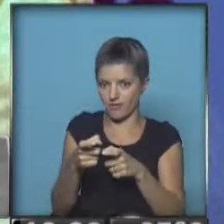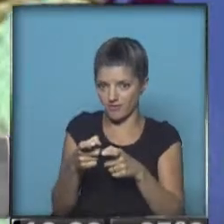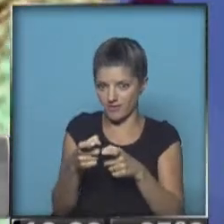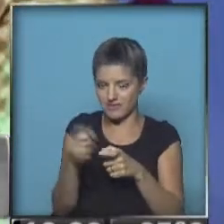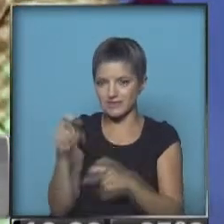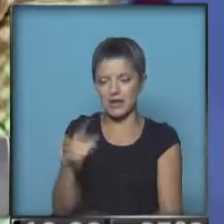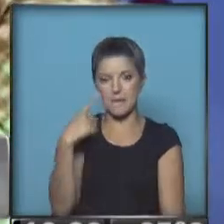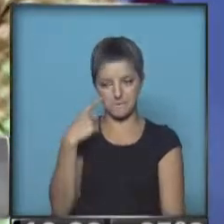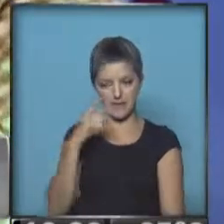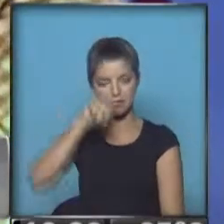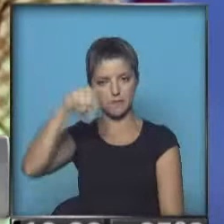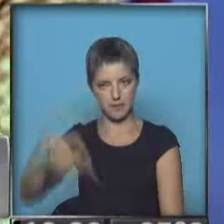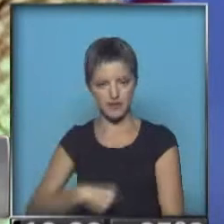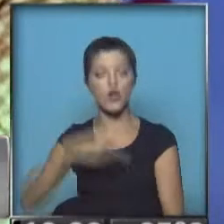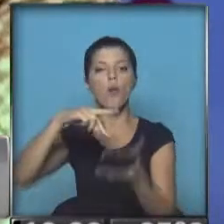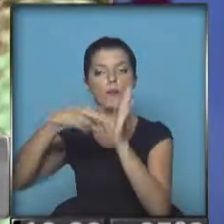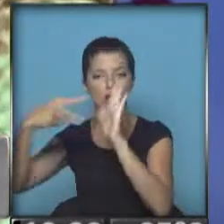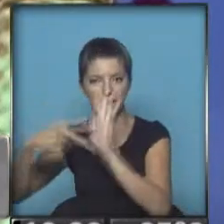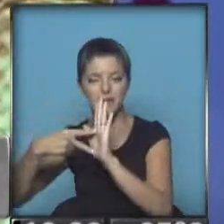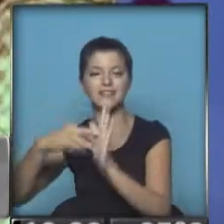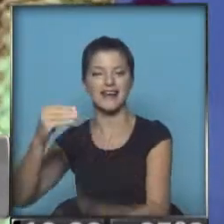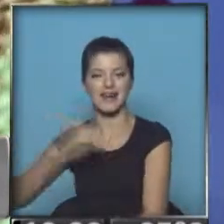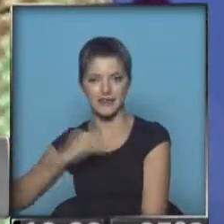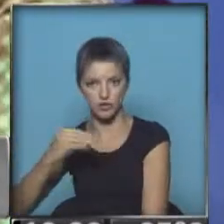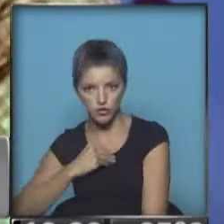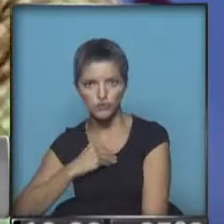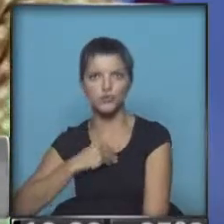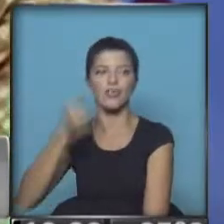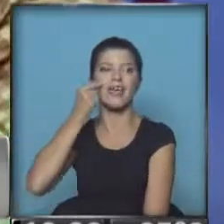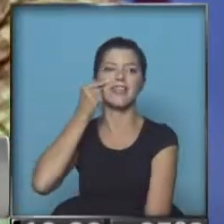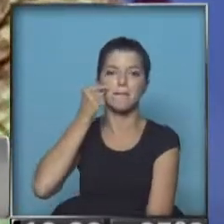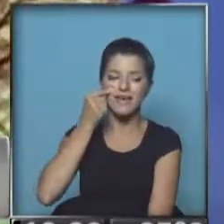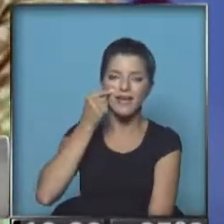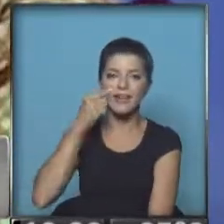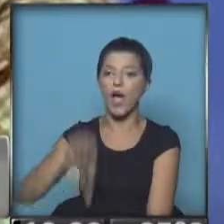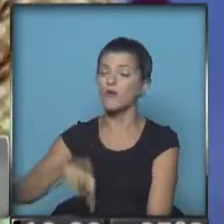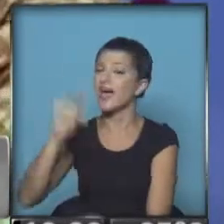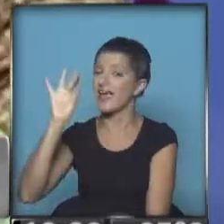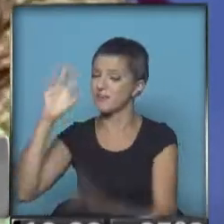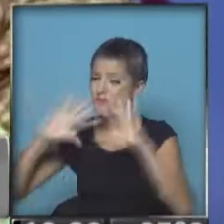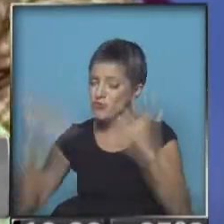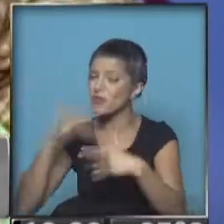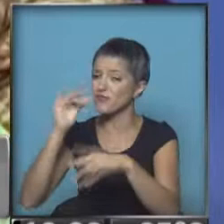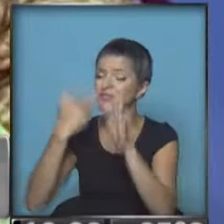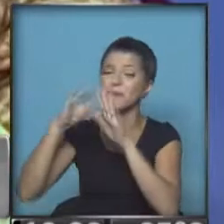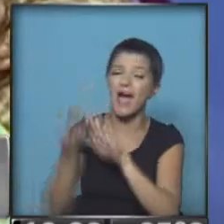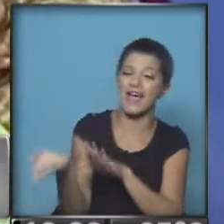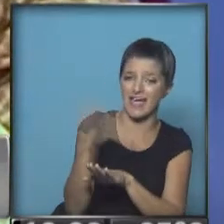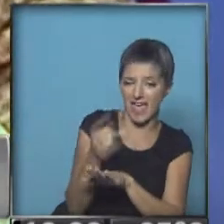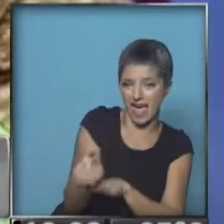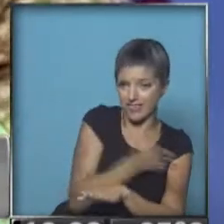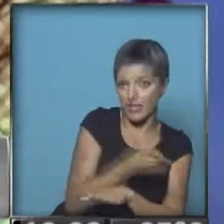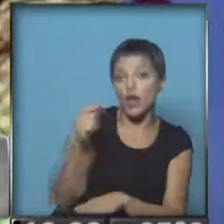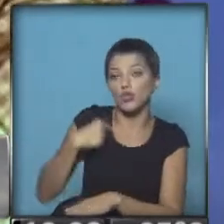comienzan a darse conflictos interreligiosos, raciales o étnicos. Es un mundo mucho más complejo, que afortunadamente no nos toca como